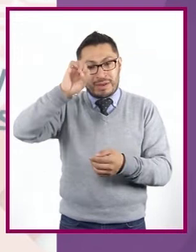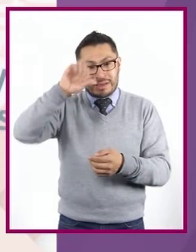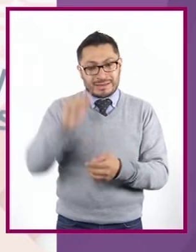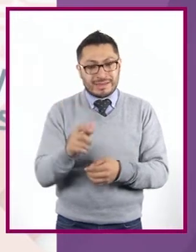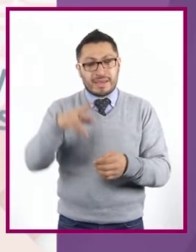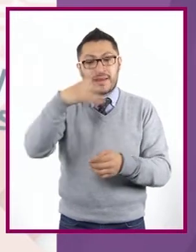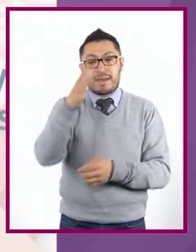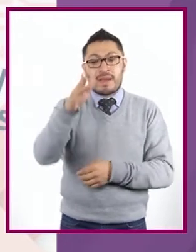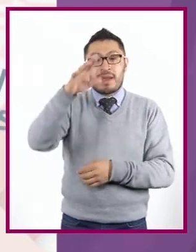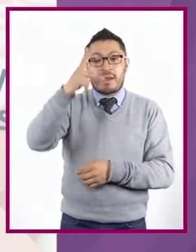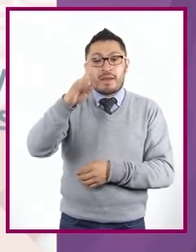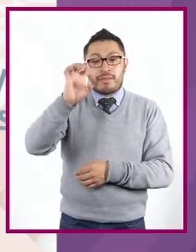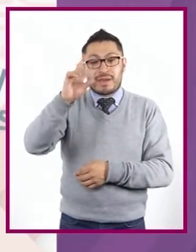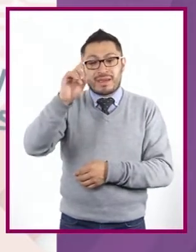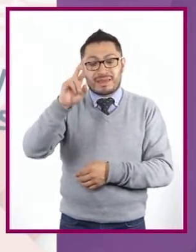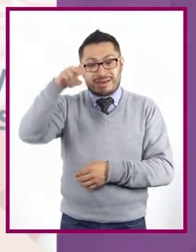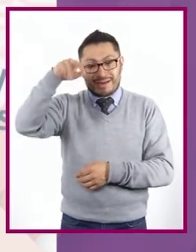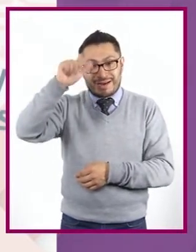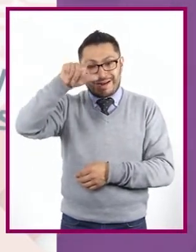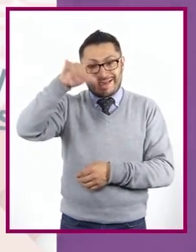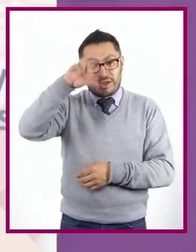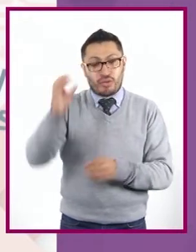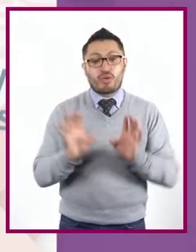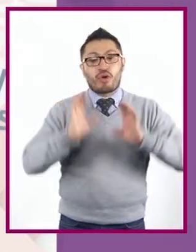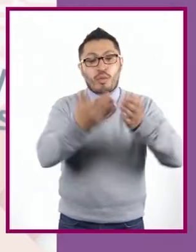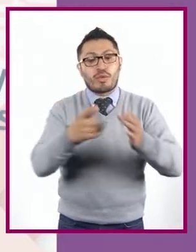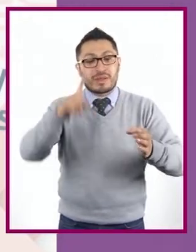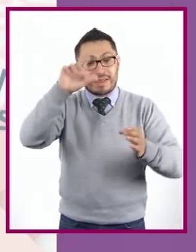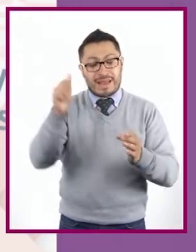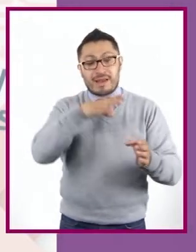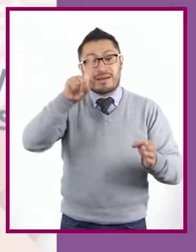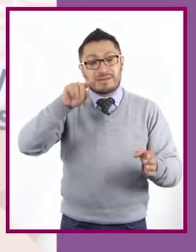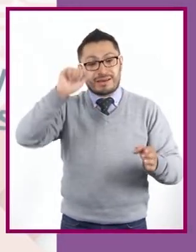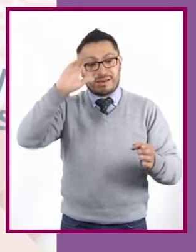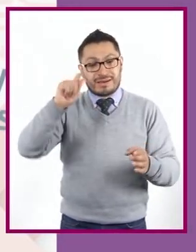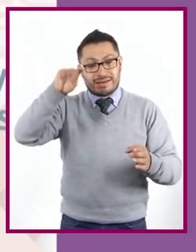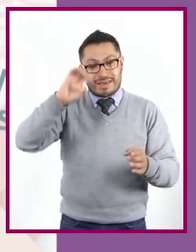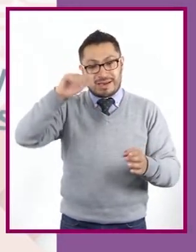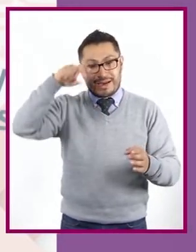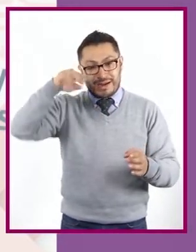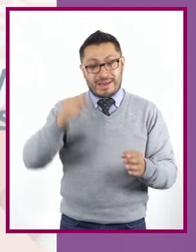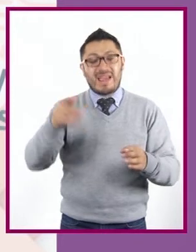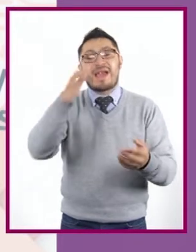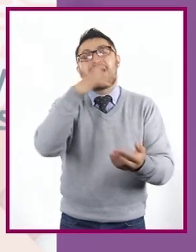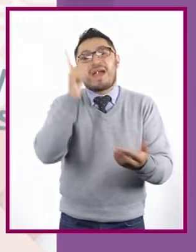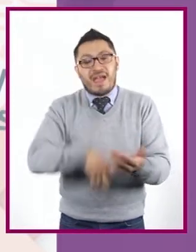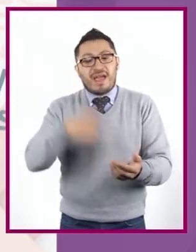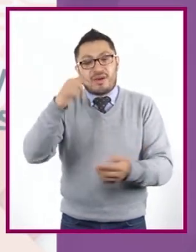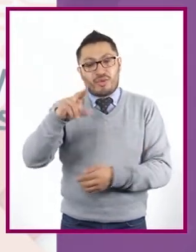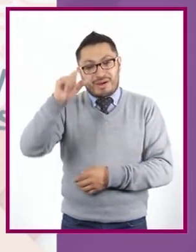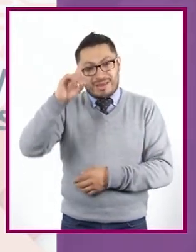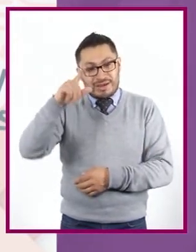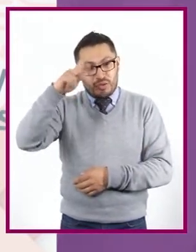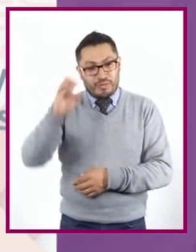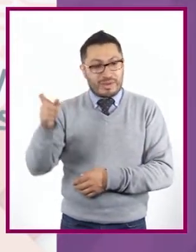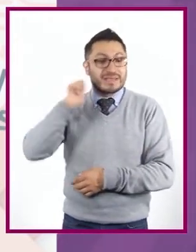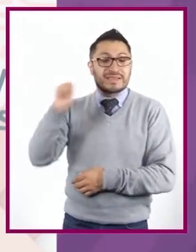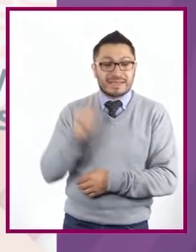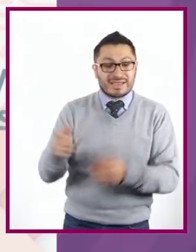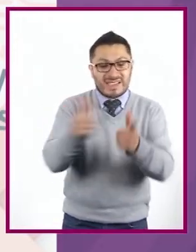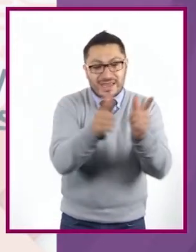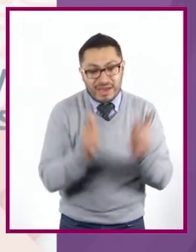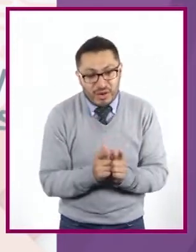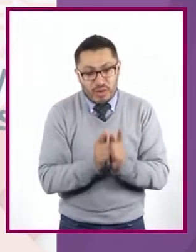Pedernalillo, en la comunidad La Zacatecana, en Guadalupe, Zacatecas. El grupo de investigadores de la UAS